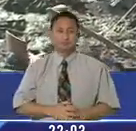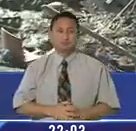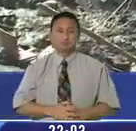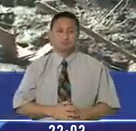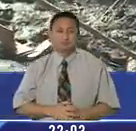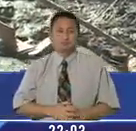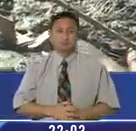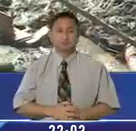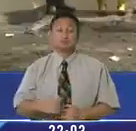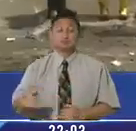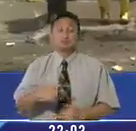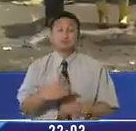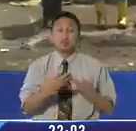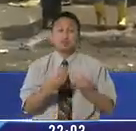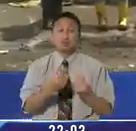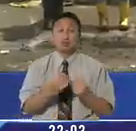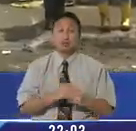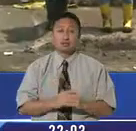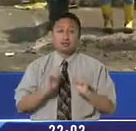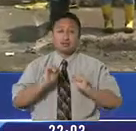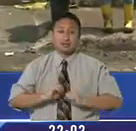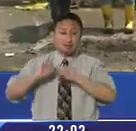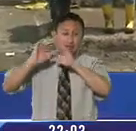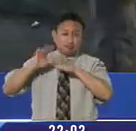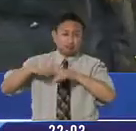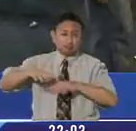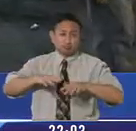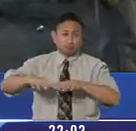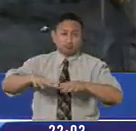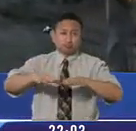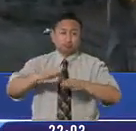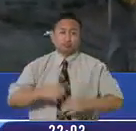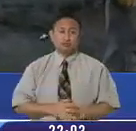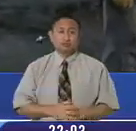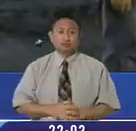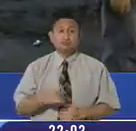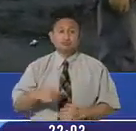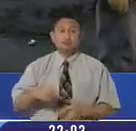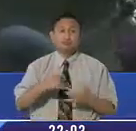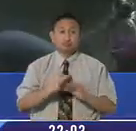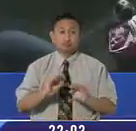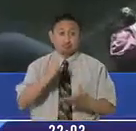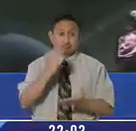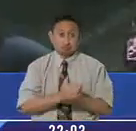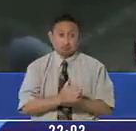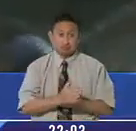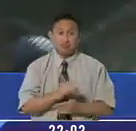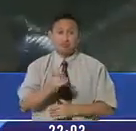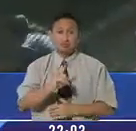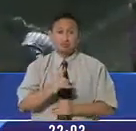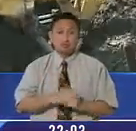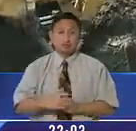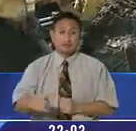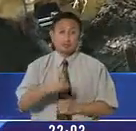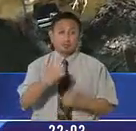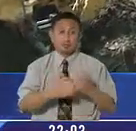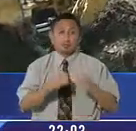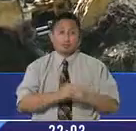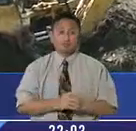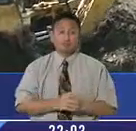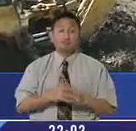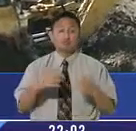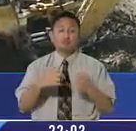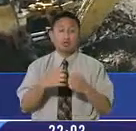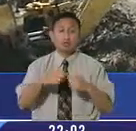Aquí hay toneladas de escombros que fueron arrastrados por el aluvión. Las labores de limpieza no han cesado desde el momento de la tragedia. Hay maquinaria